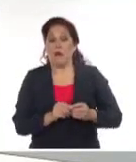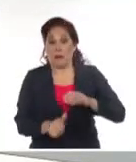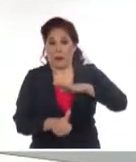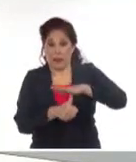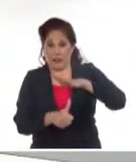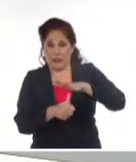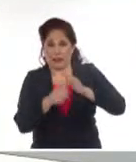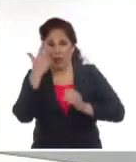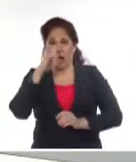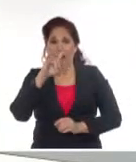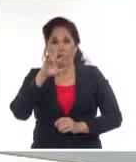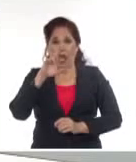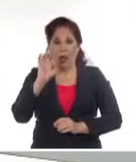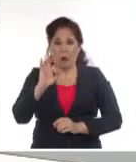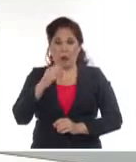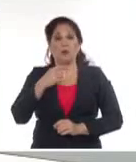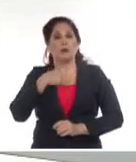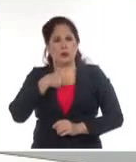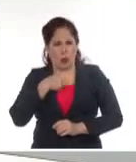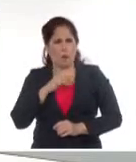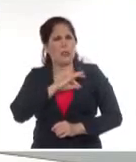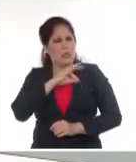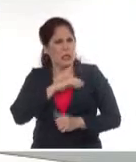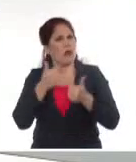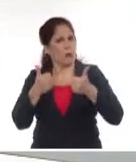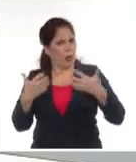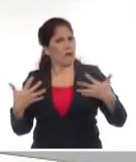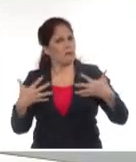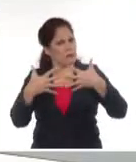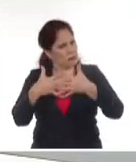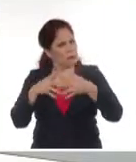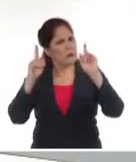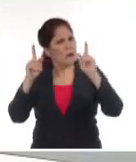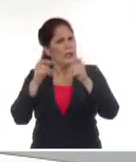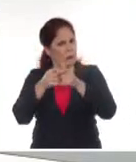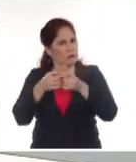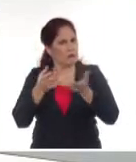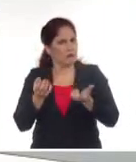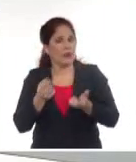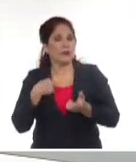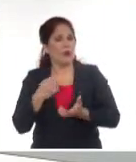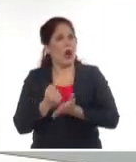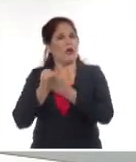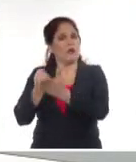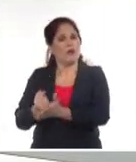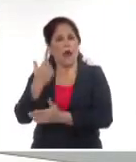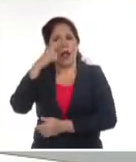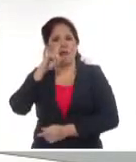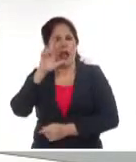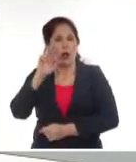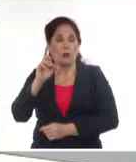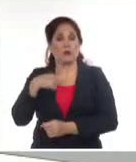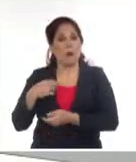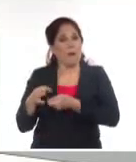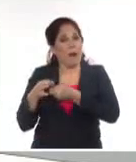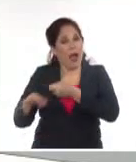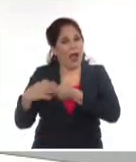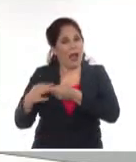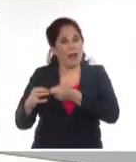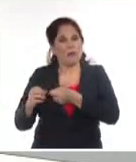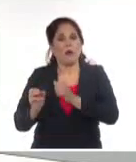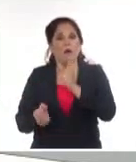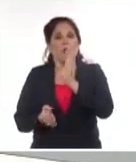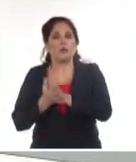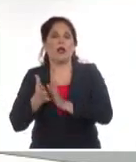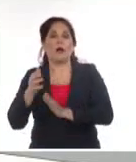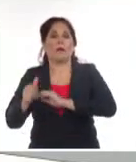el que alguna vez dijo identificarse ideológicamente, al que dijo que ayudó y hasta habría financiado sus mandatos,